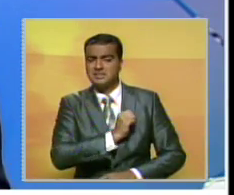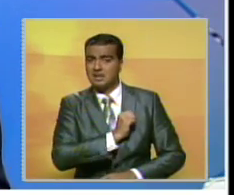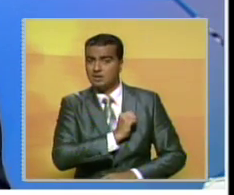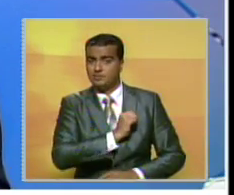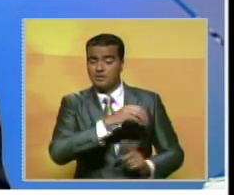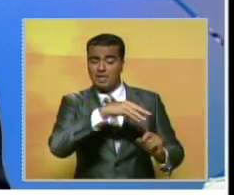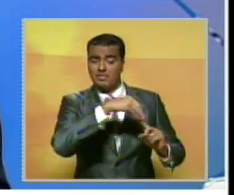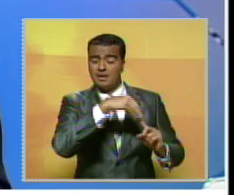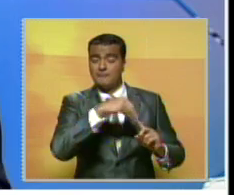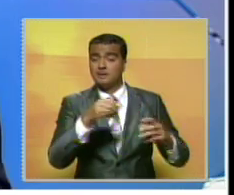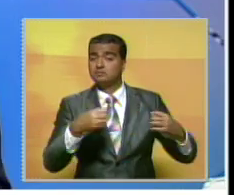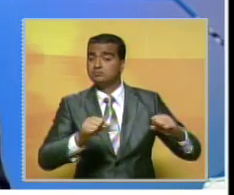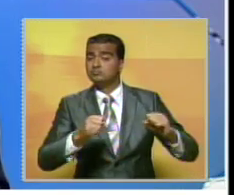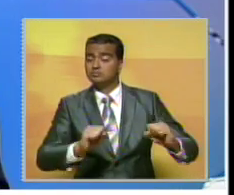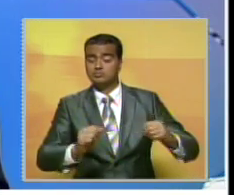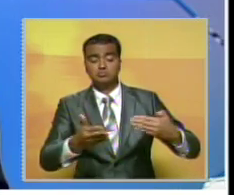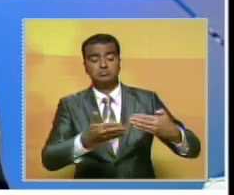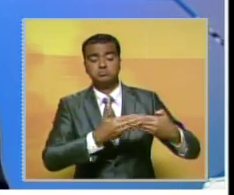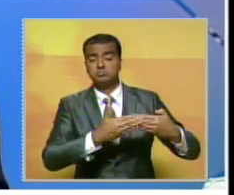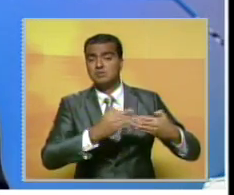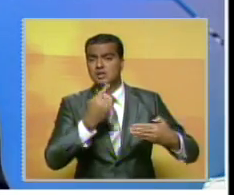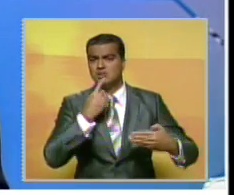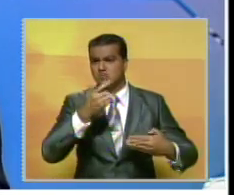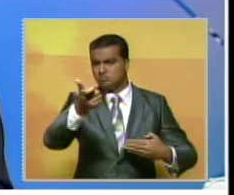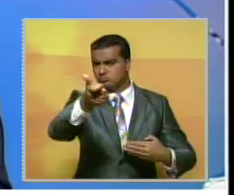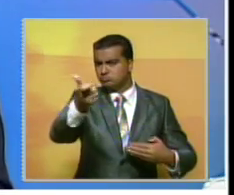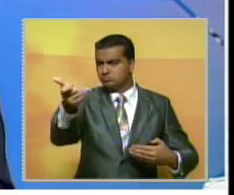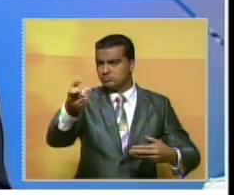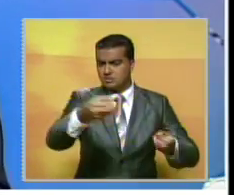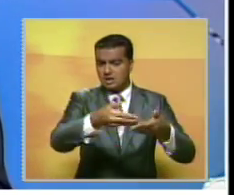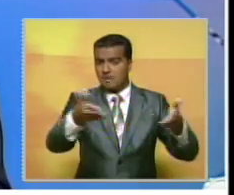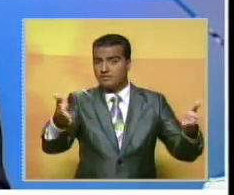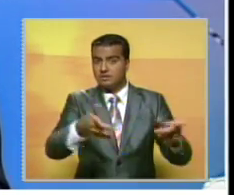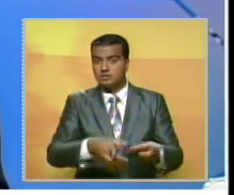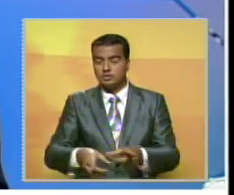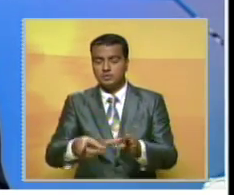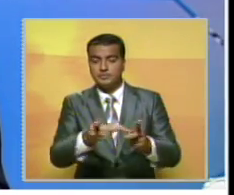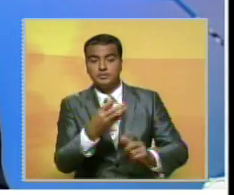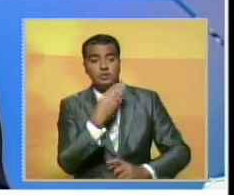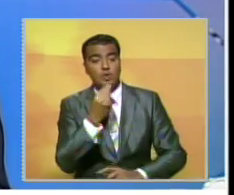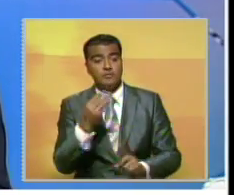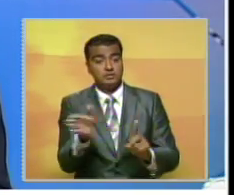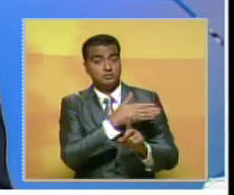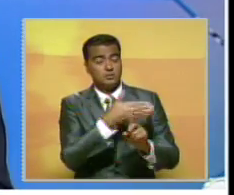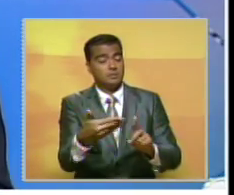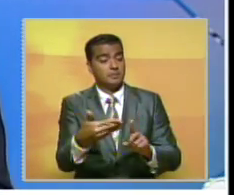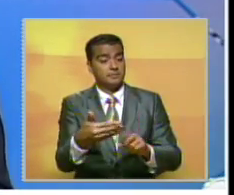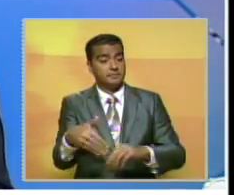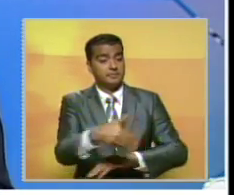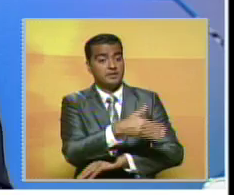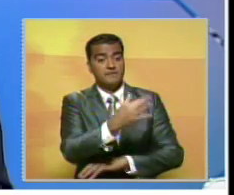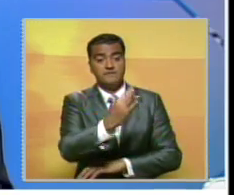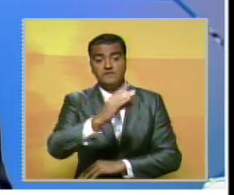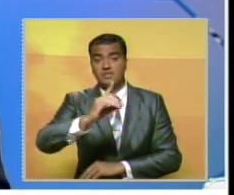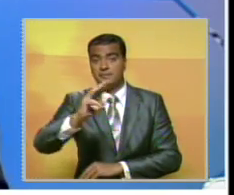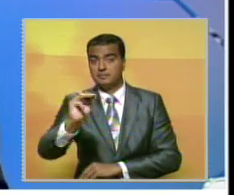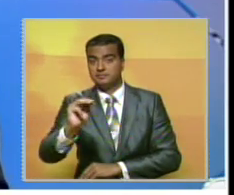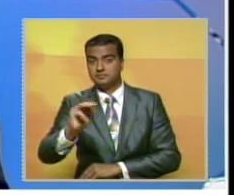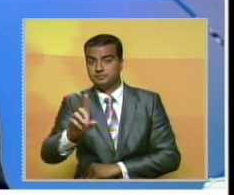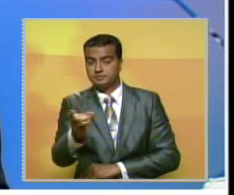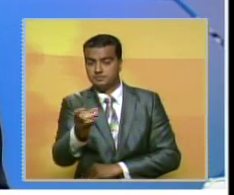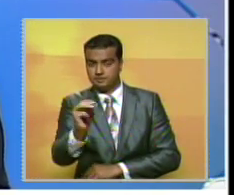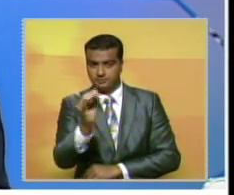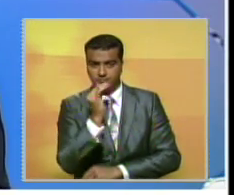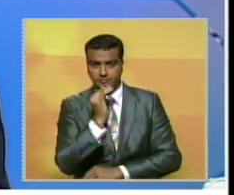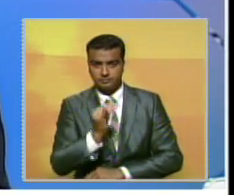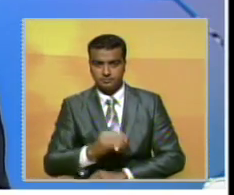Altamira denunciaron que motorizados los amenazaron para que abrieran las vías. Un joven fue golpeado en la avenida Francisco de Miranda. Gustavo Gómez